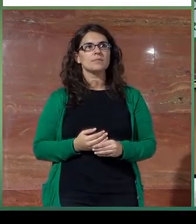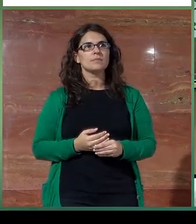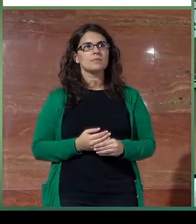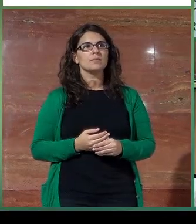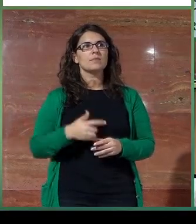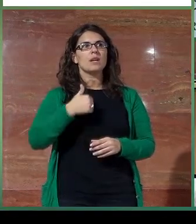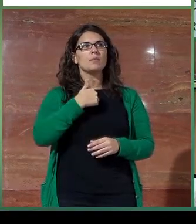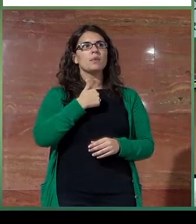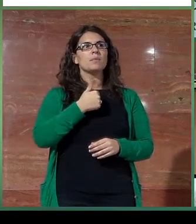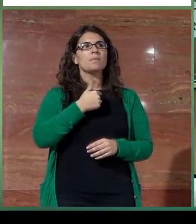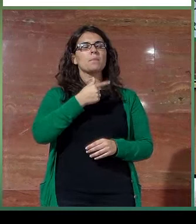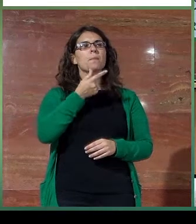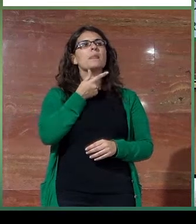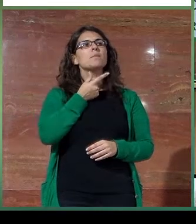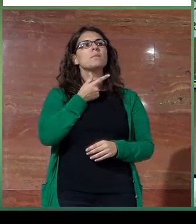Me gustaría...